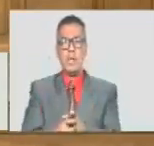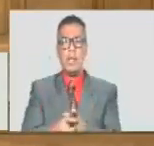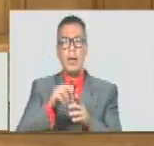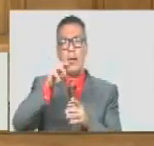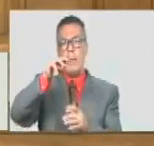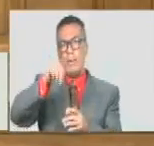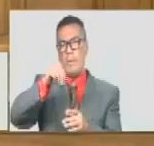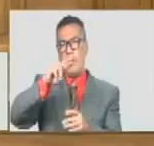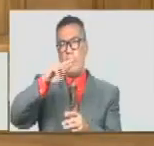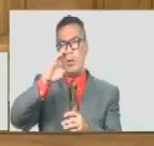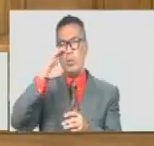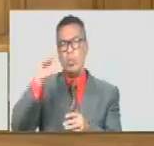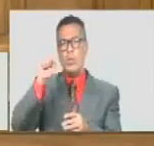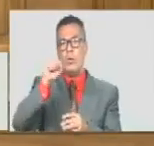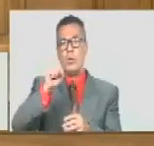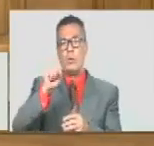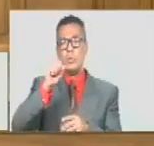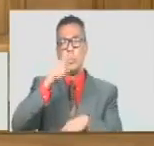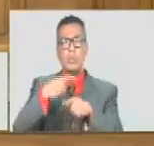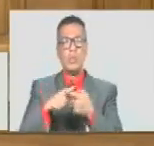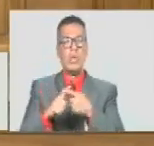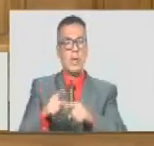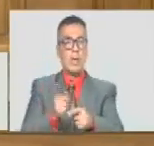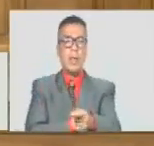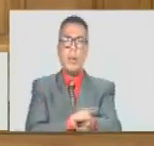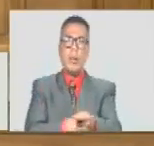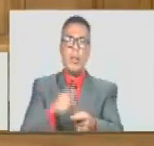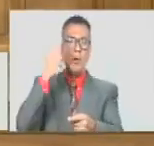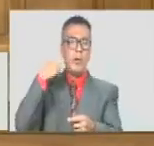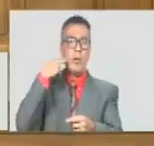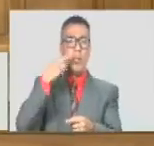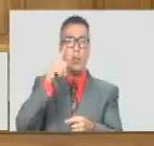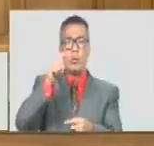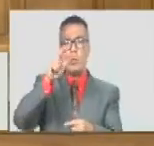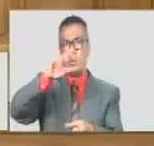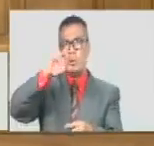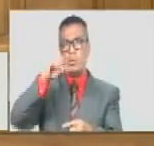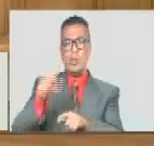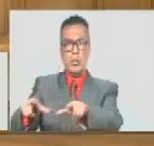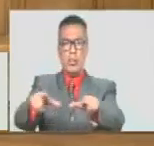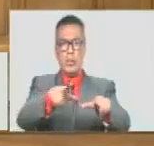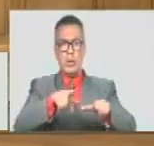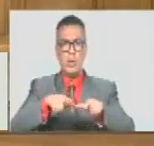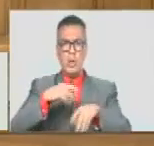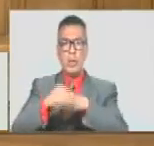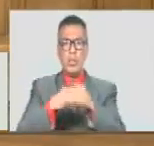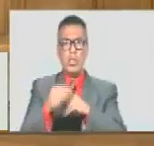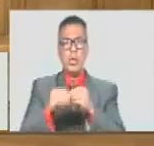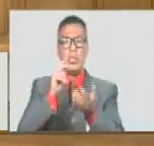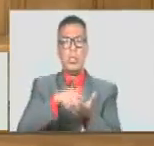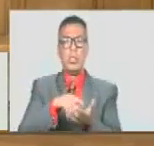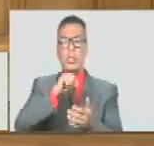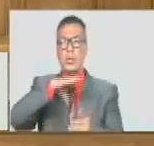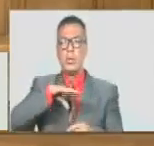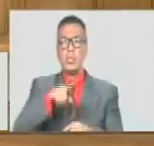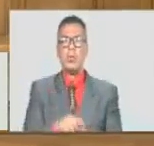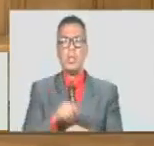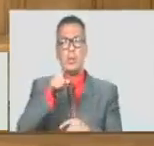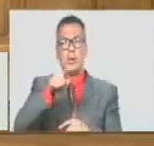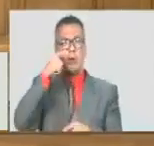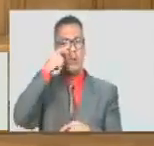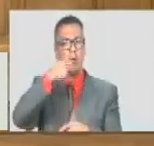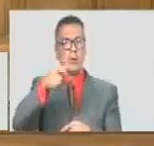Marcos Pérez Jiménez desalojó a los hermanos y hermanas afrodescendientes de Turiamo, territorio en el que habitaban históricamente. Y ese